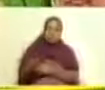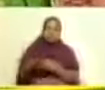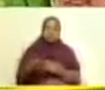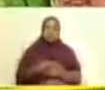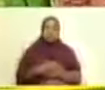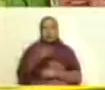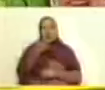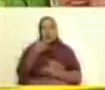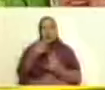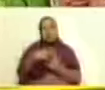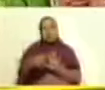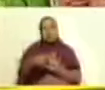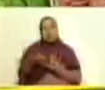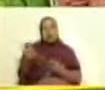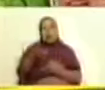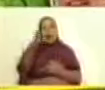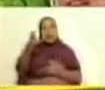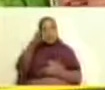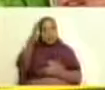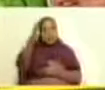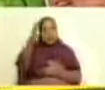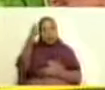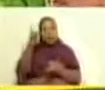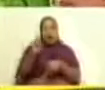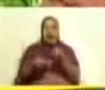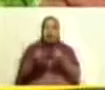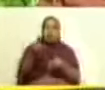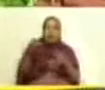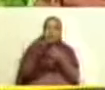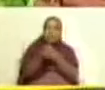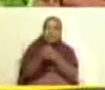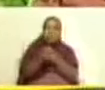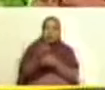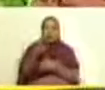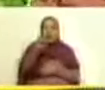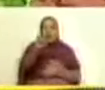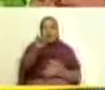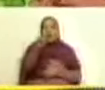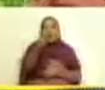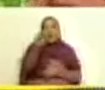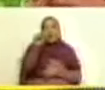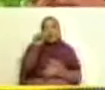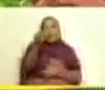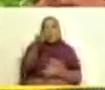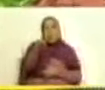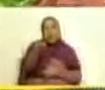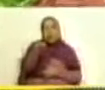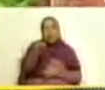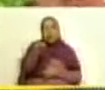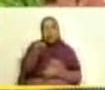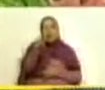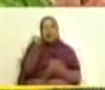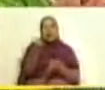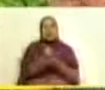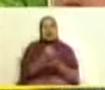por ejemplo, con la Cancillería. Algunos compañeros están proponiendo poner en marcha